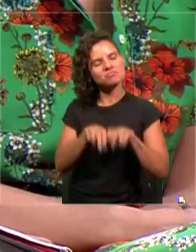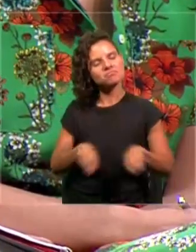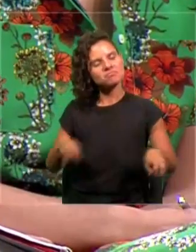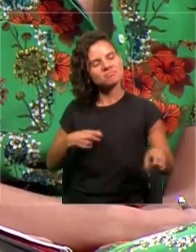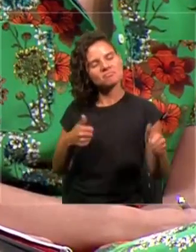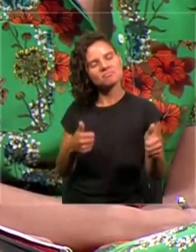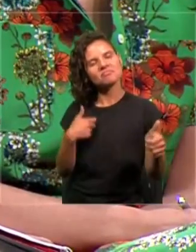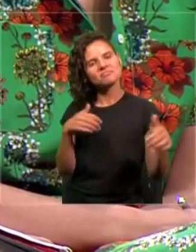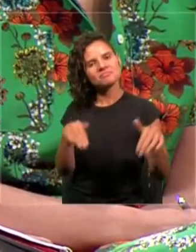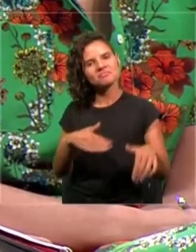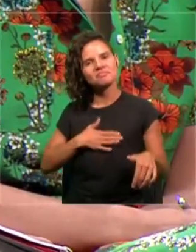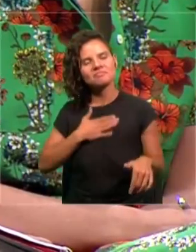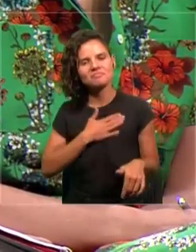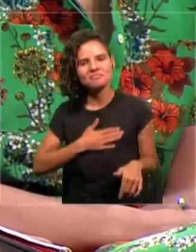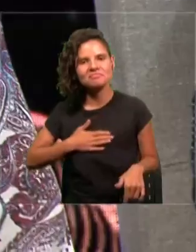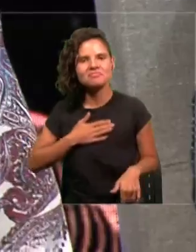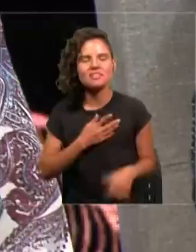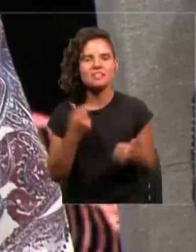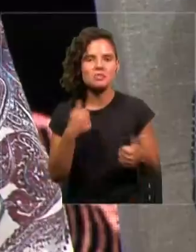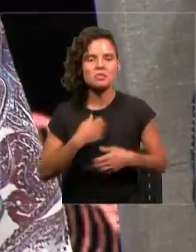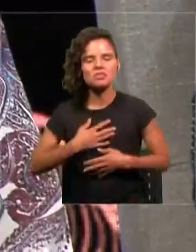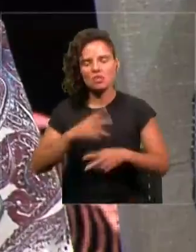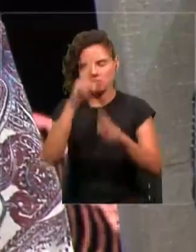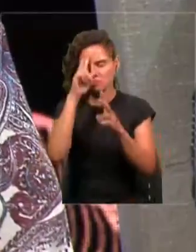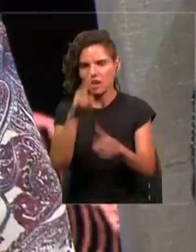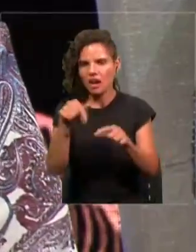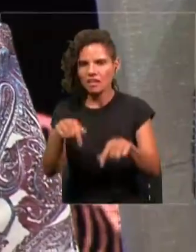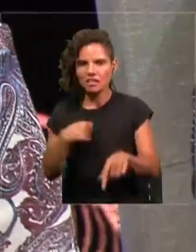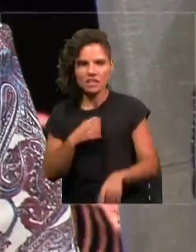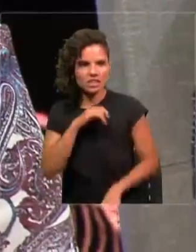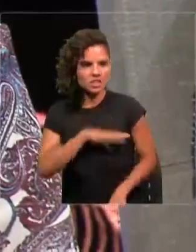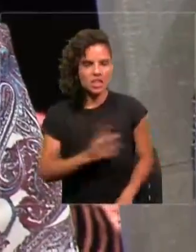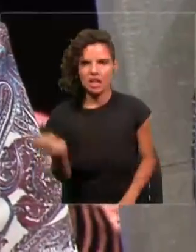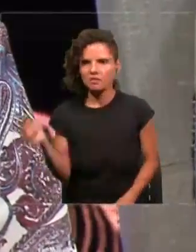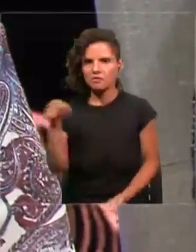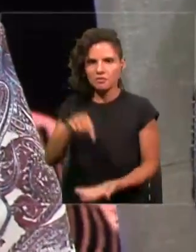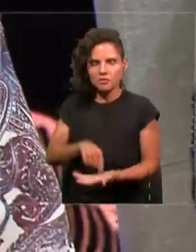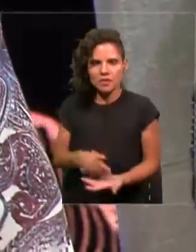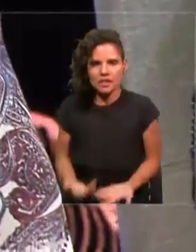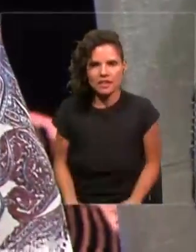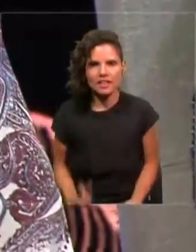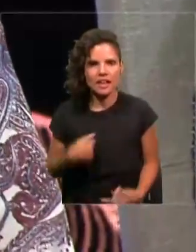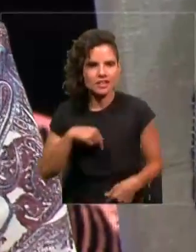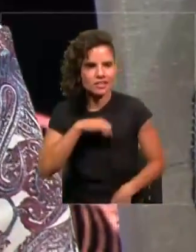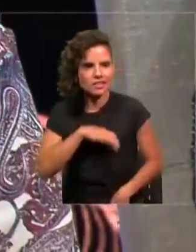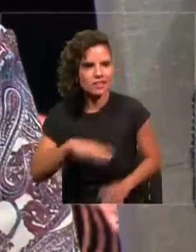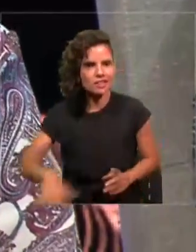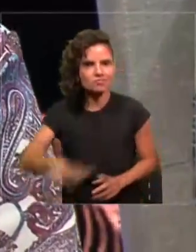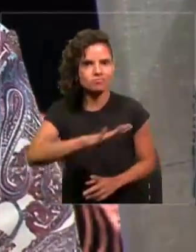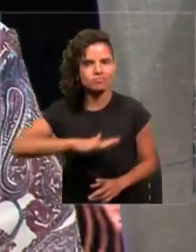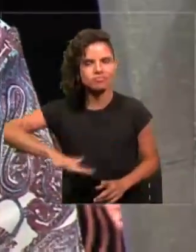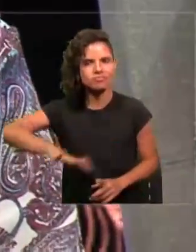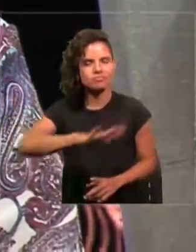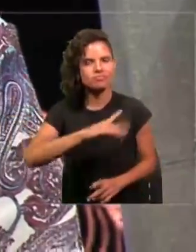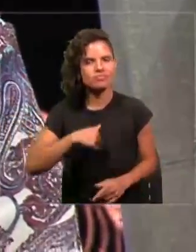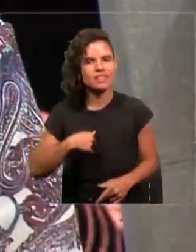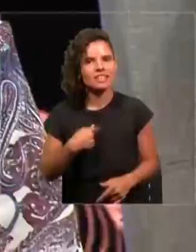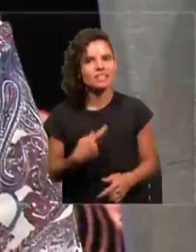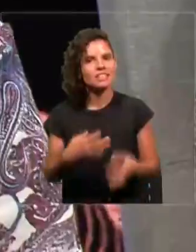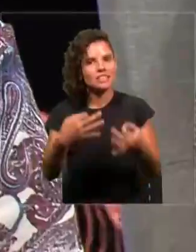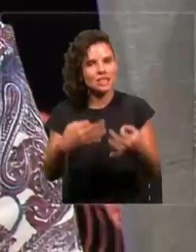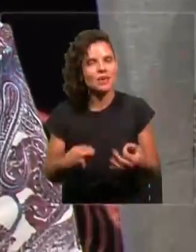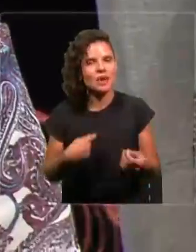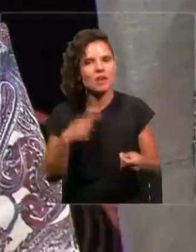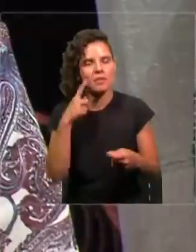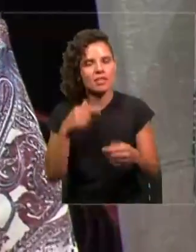enorme honor estar aquí en este Chile que seguramente va a emprender